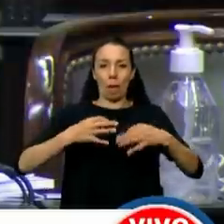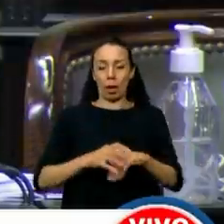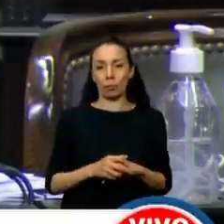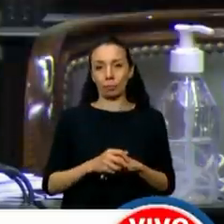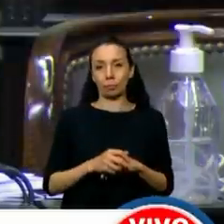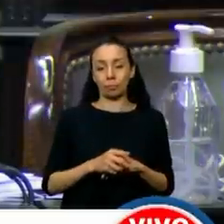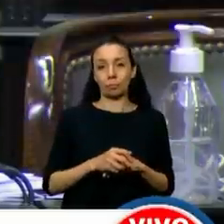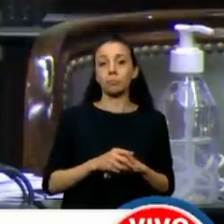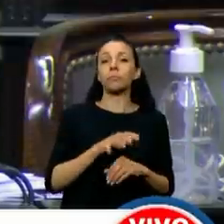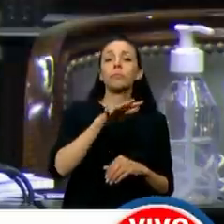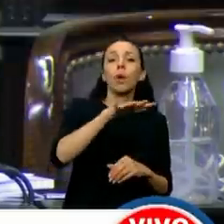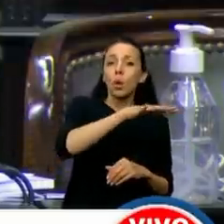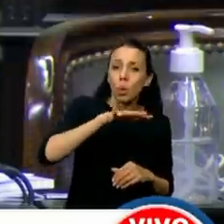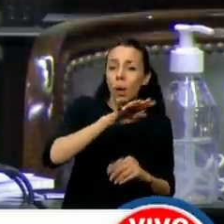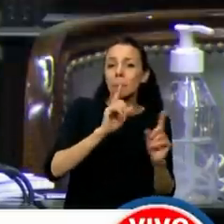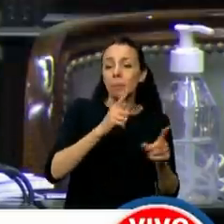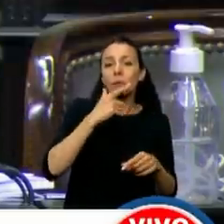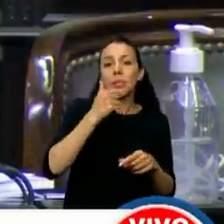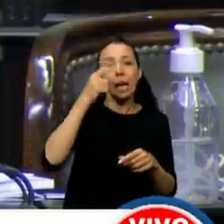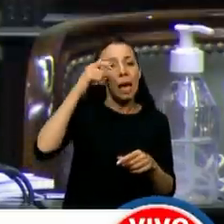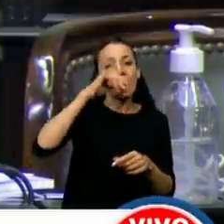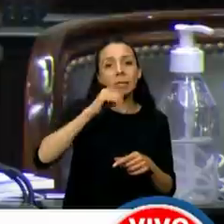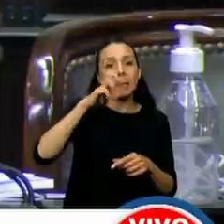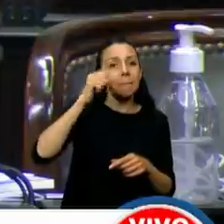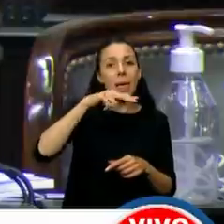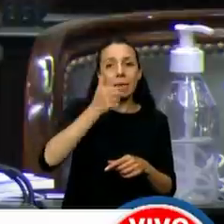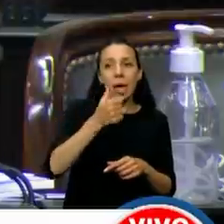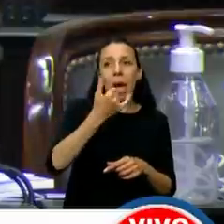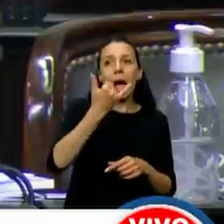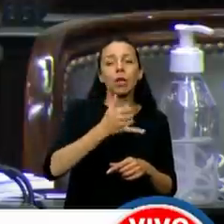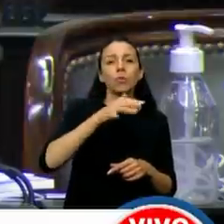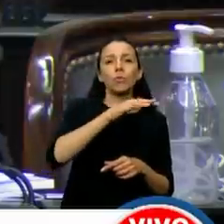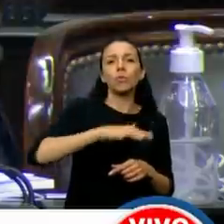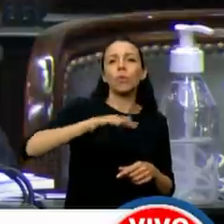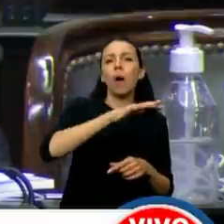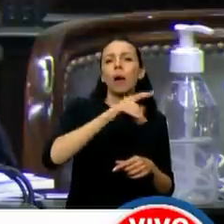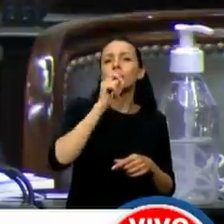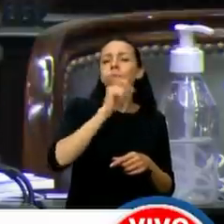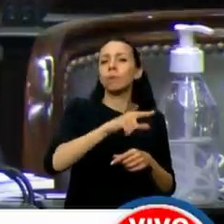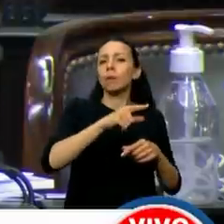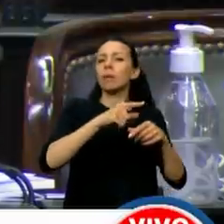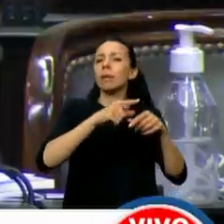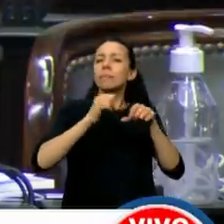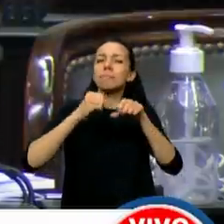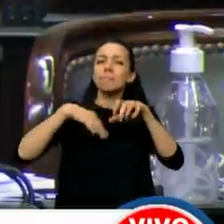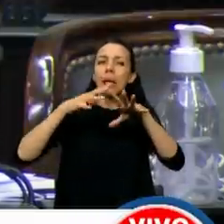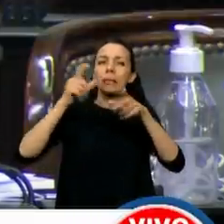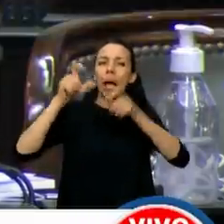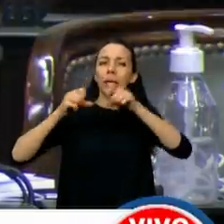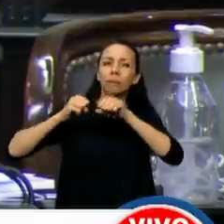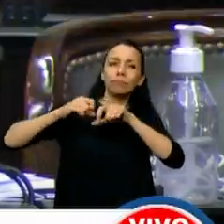presidente hay declarada una estación que recibió la migración más importante del interior de la república argentina